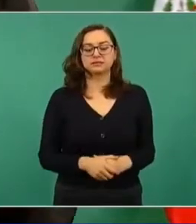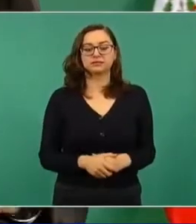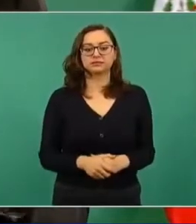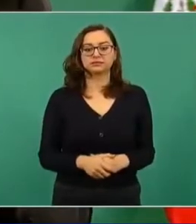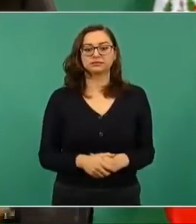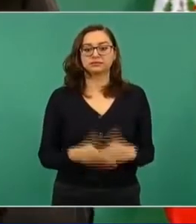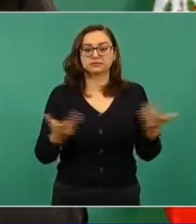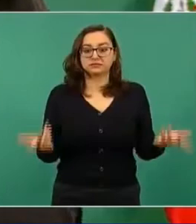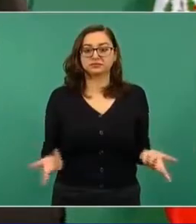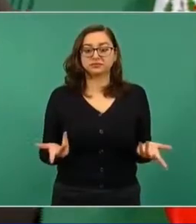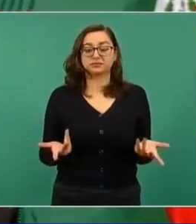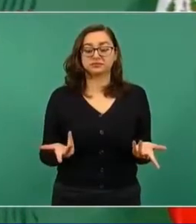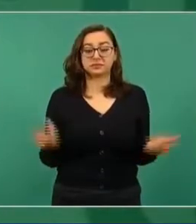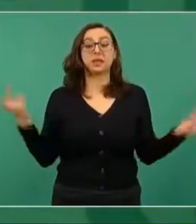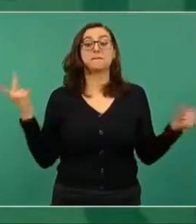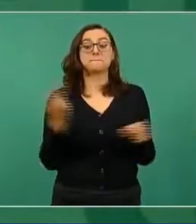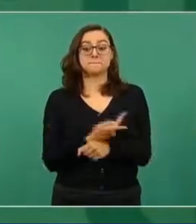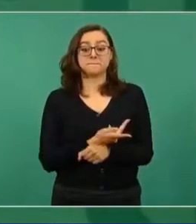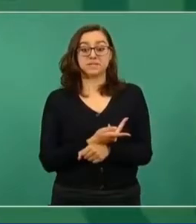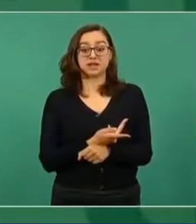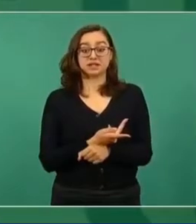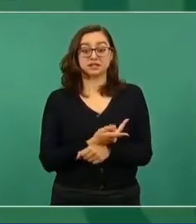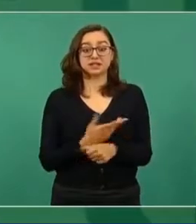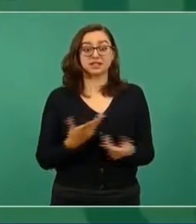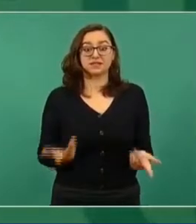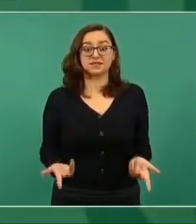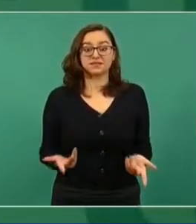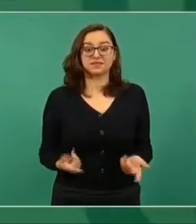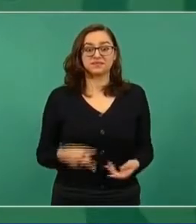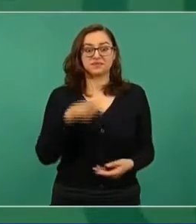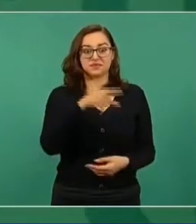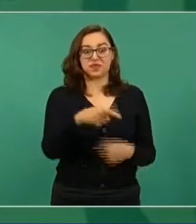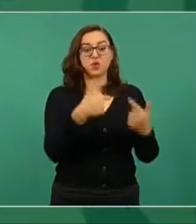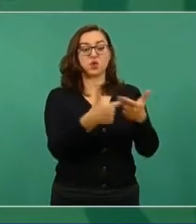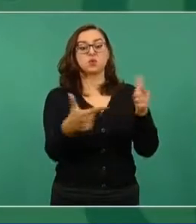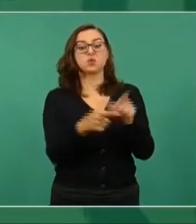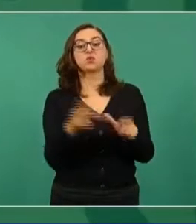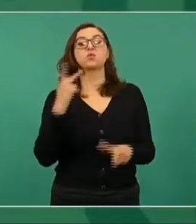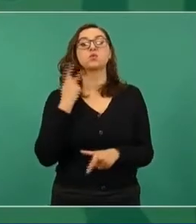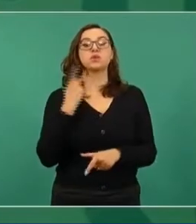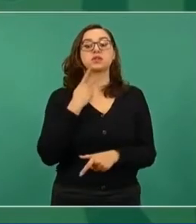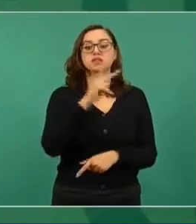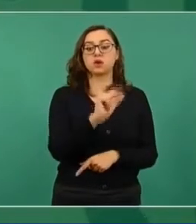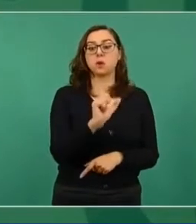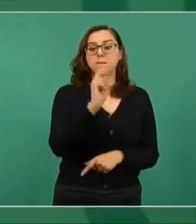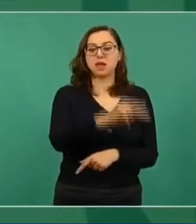Cuando el PAN surge para oponerse a la política